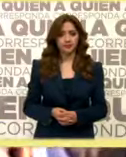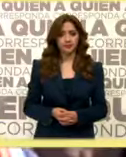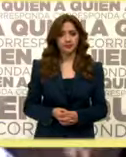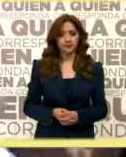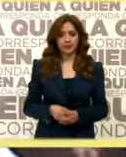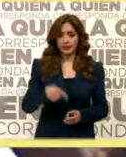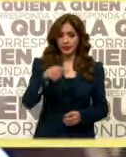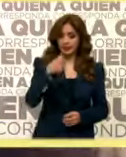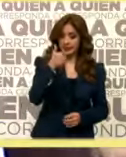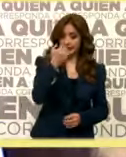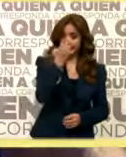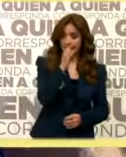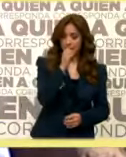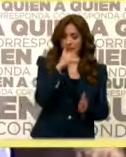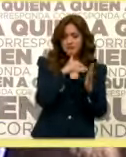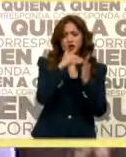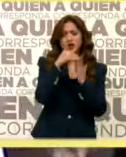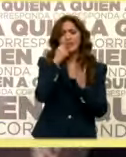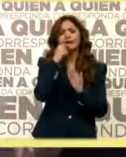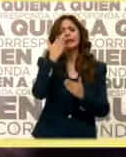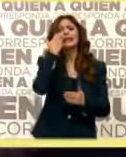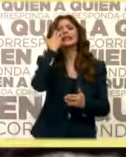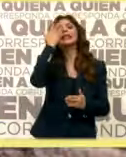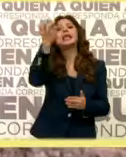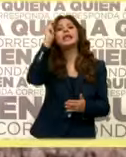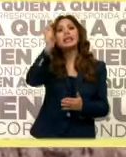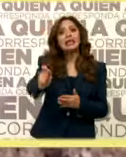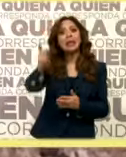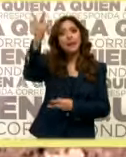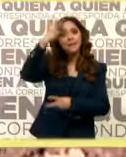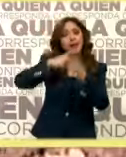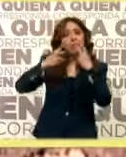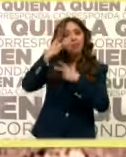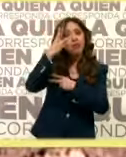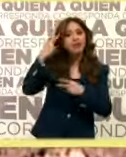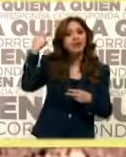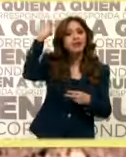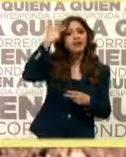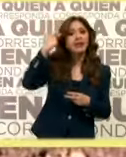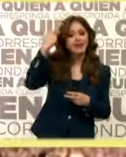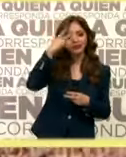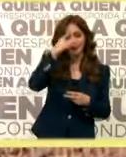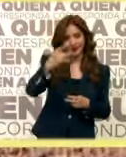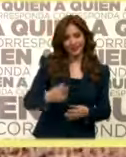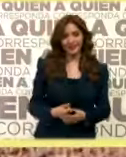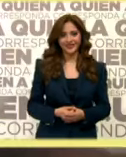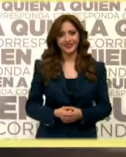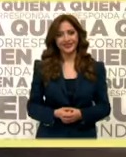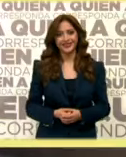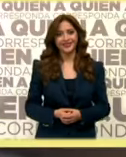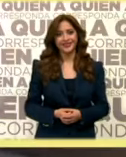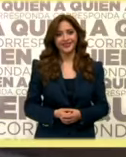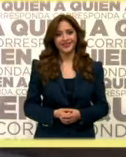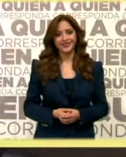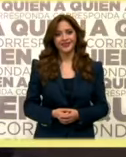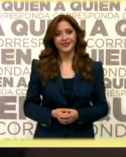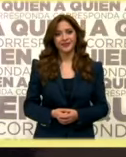Este 6 de enero, millones de niños esperan con alegría la llegada de los tres Reyes Magos.